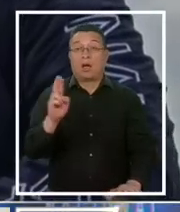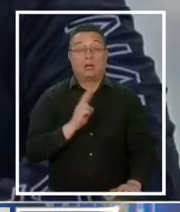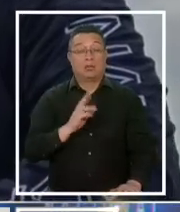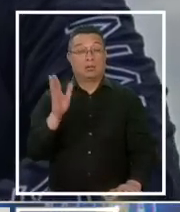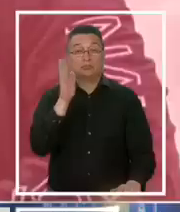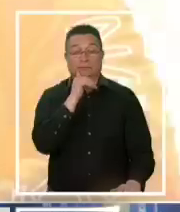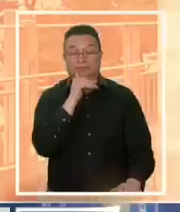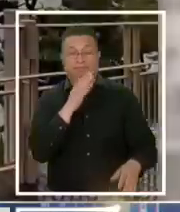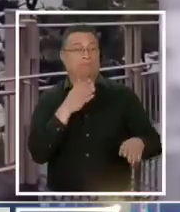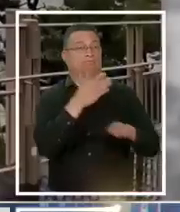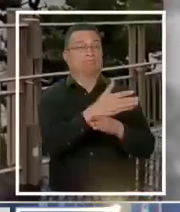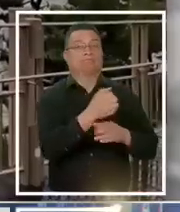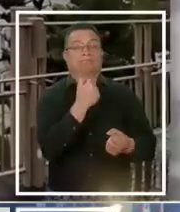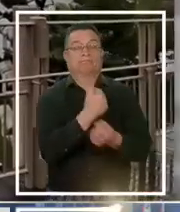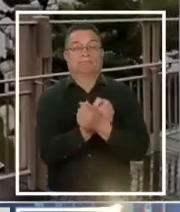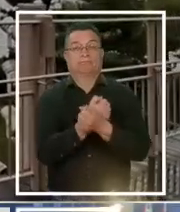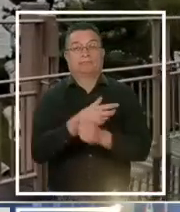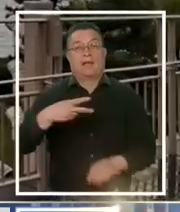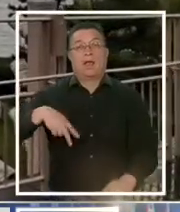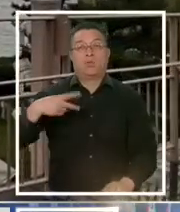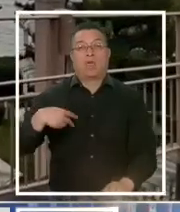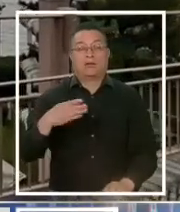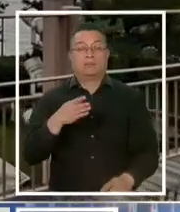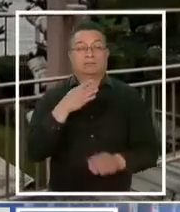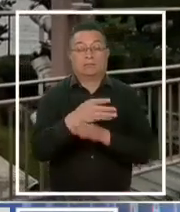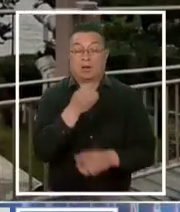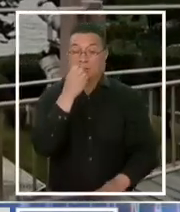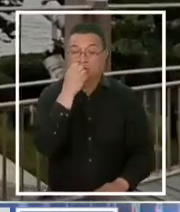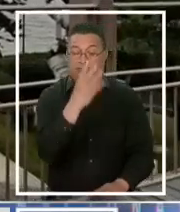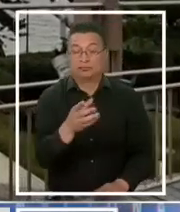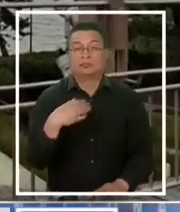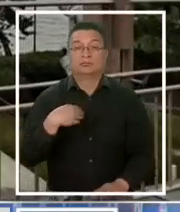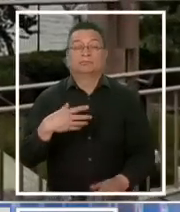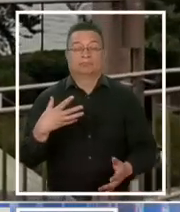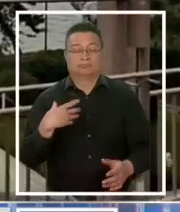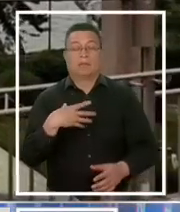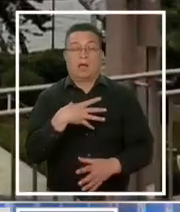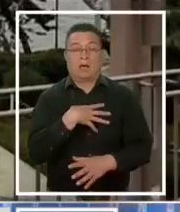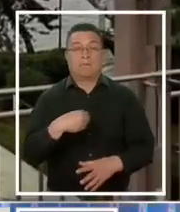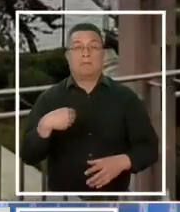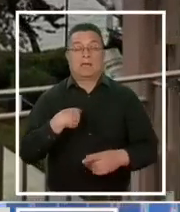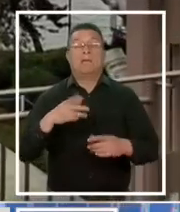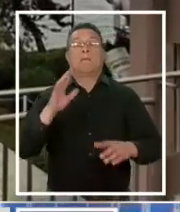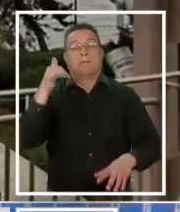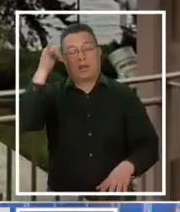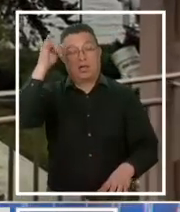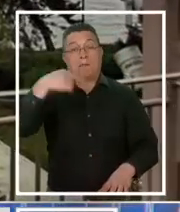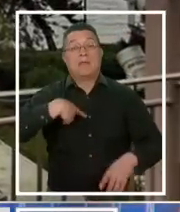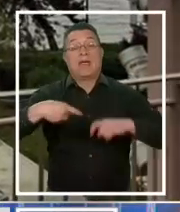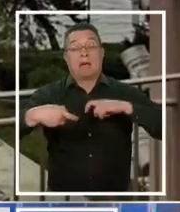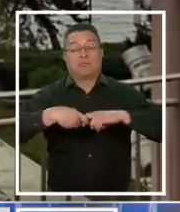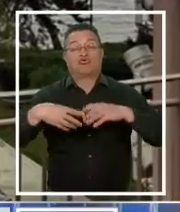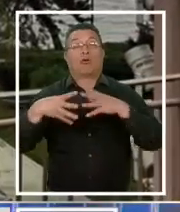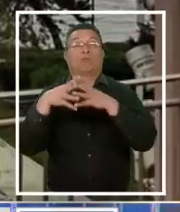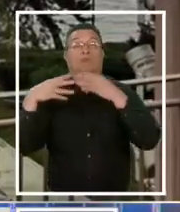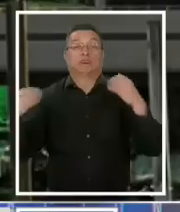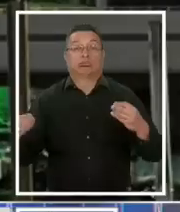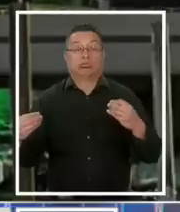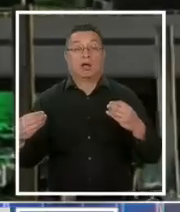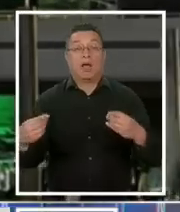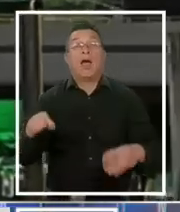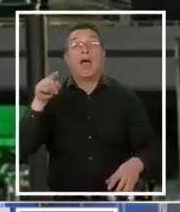hacia la policía de Ecuador donde declaró la denuncia hizo así así inició este proceso de investigación el cual